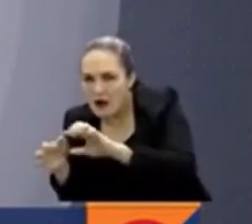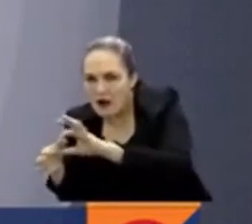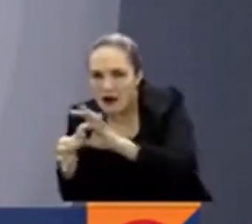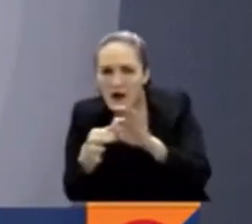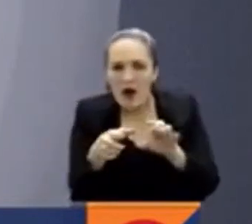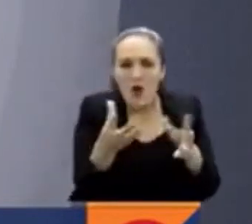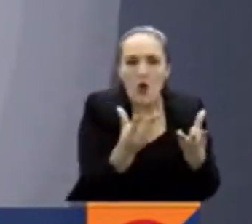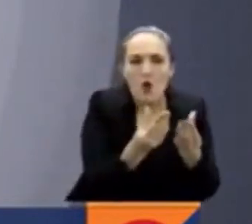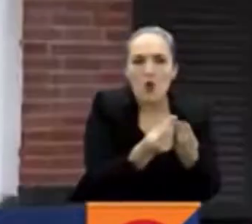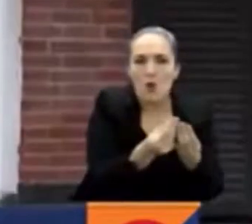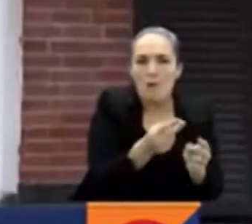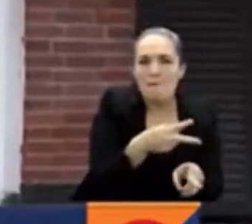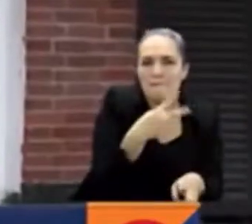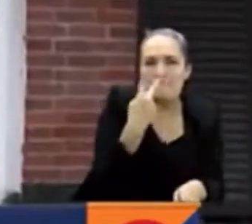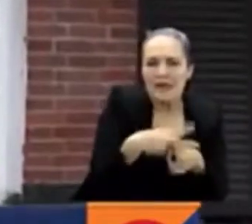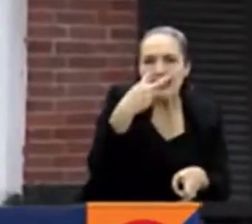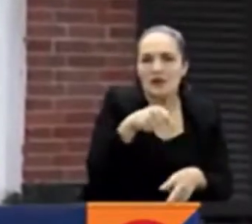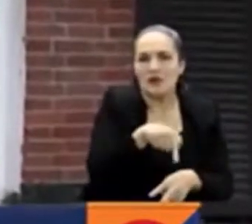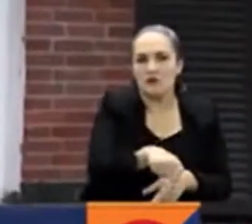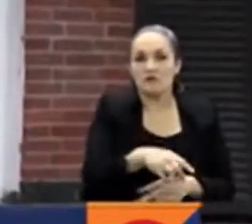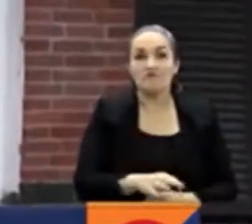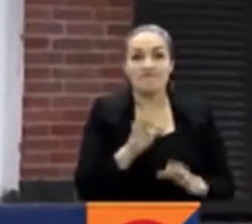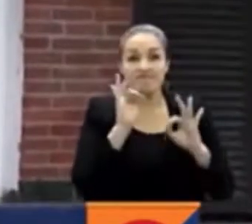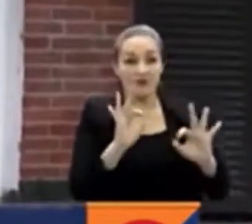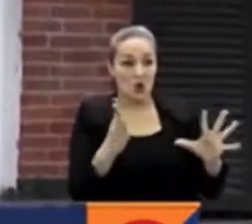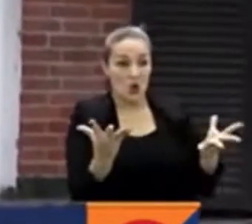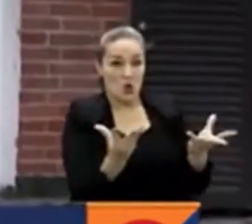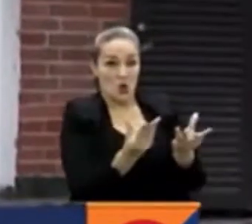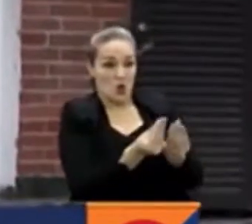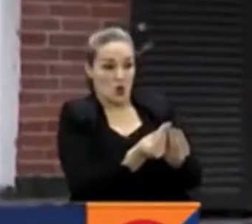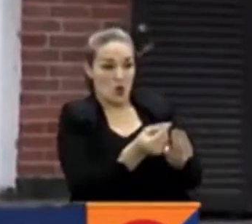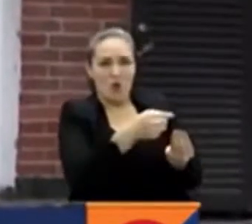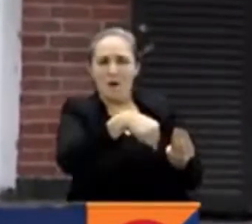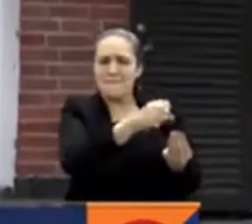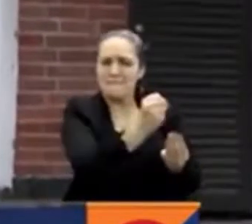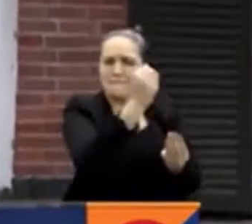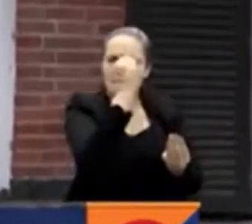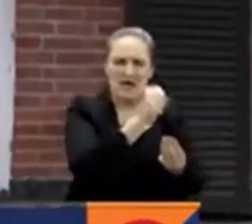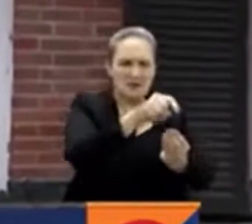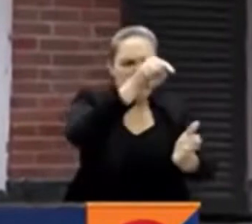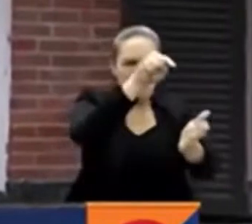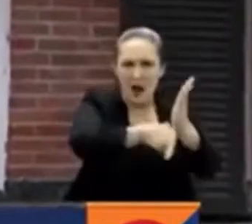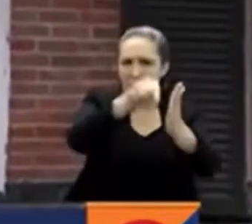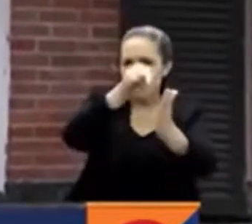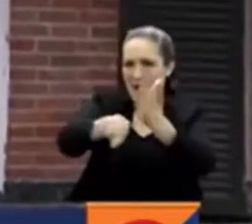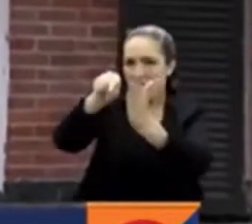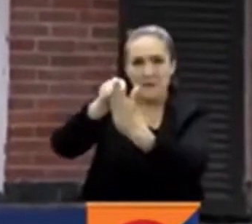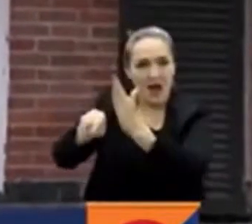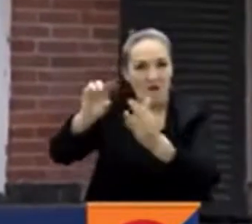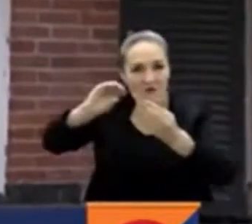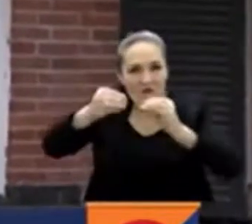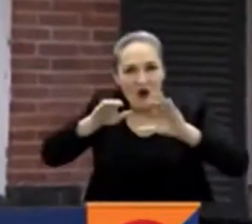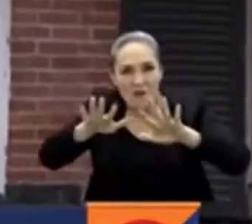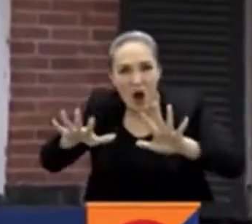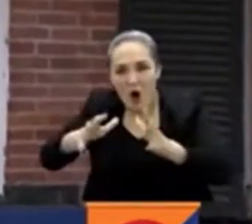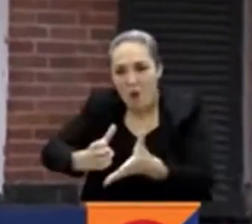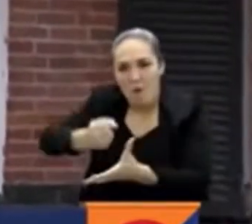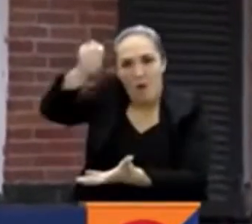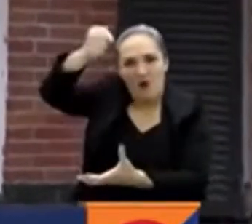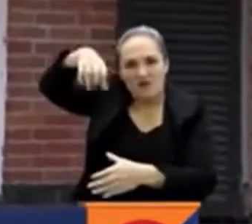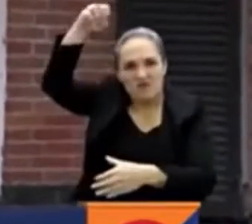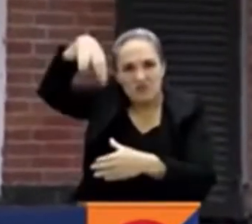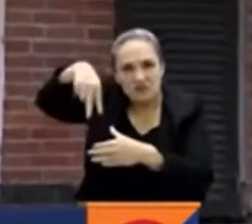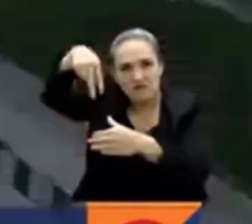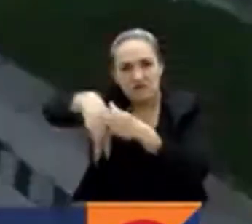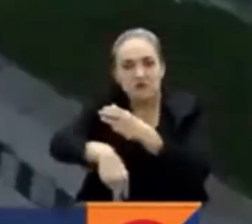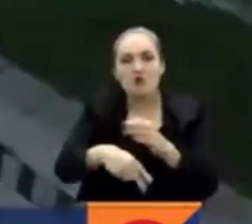peligrosa banda delincuencial. La principal estructura multicrimen responsable de este tipo de homicidios con este modus operandi